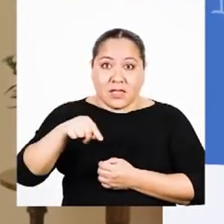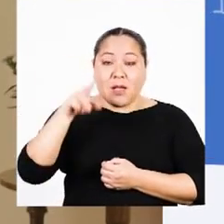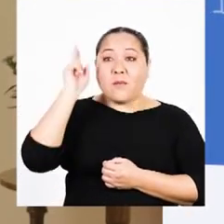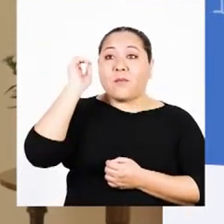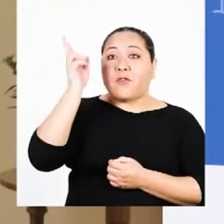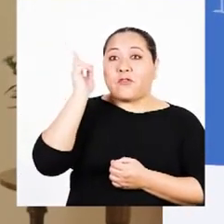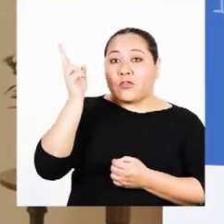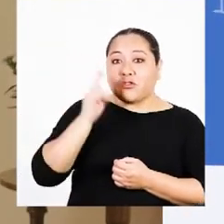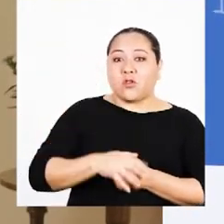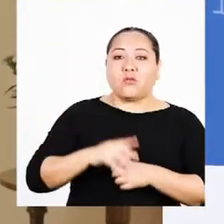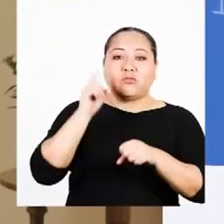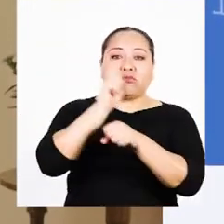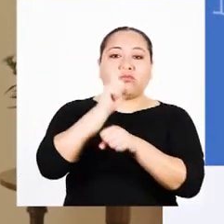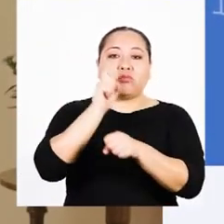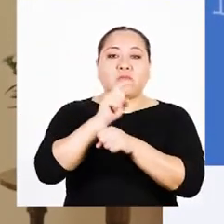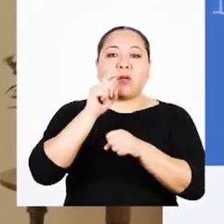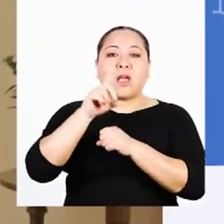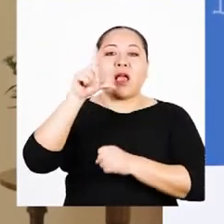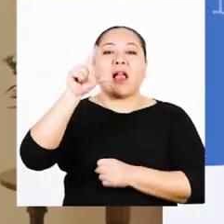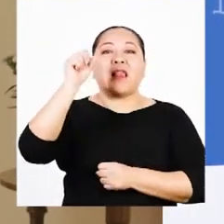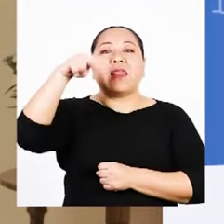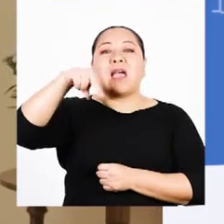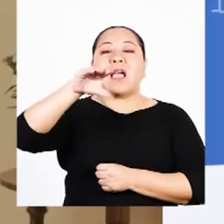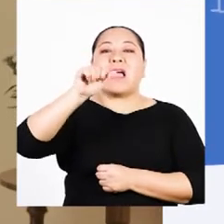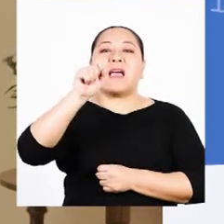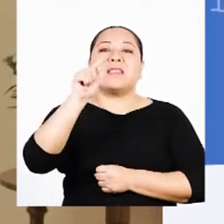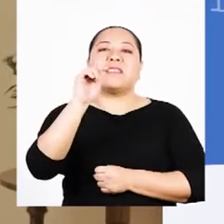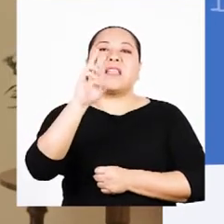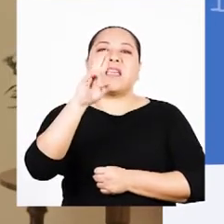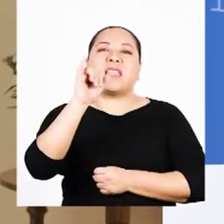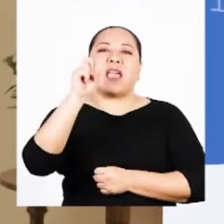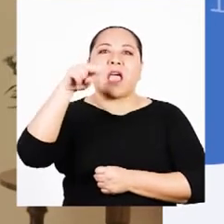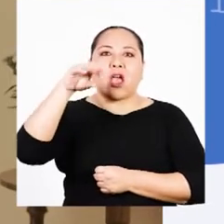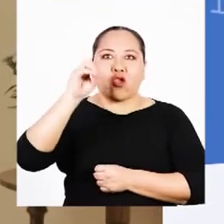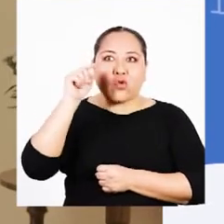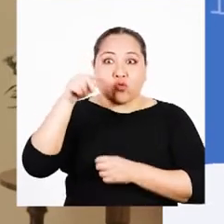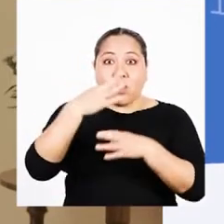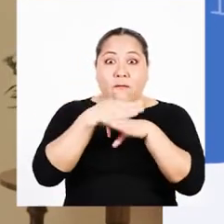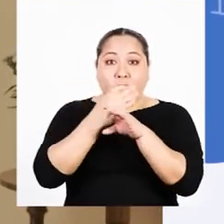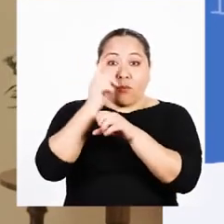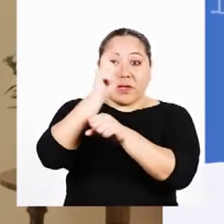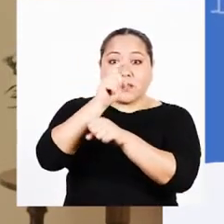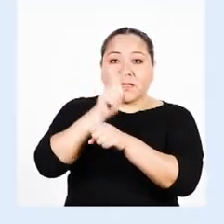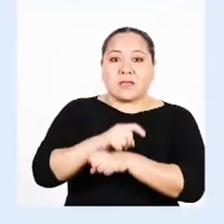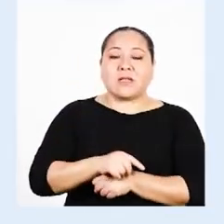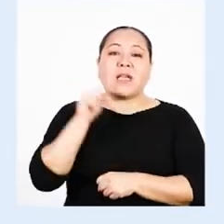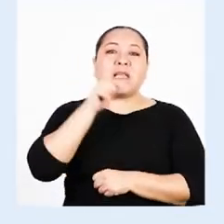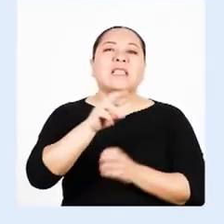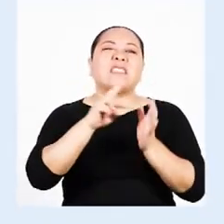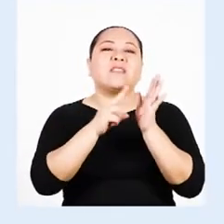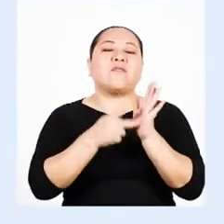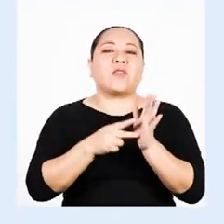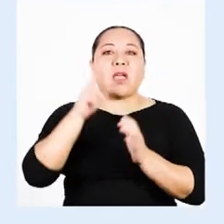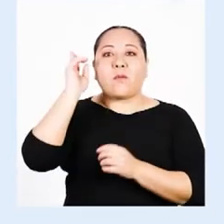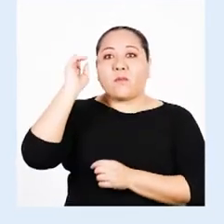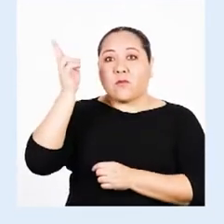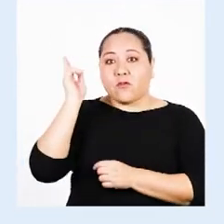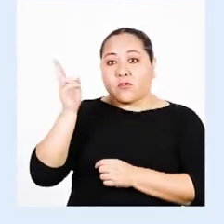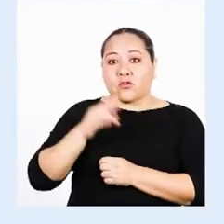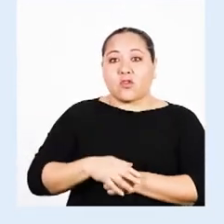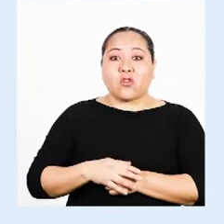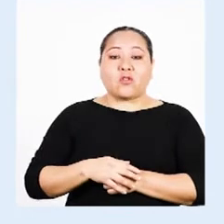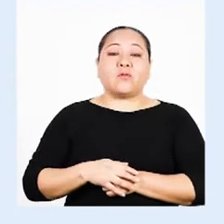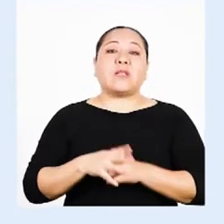del sistema de enseñanza lancasteriano. ¿Cómo funcionaba ese sistema? El pedagogo